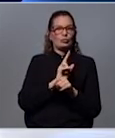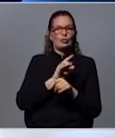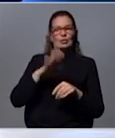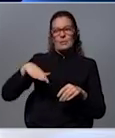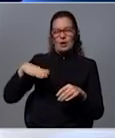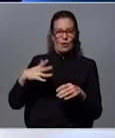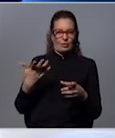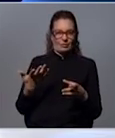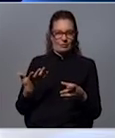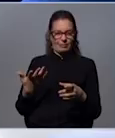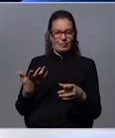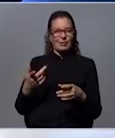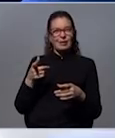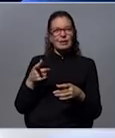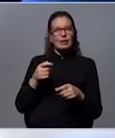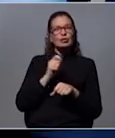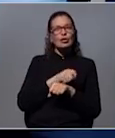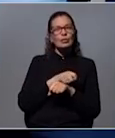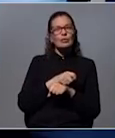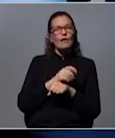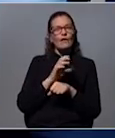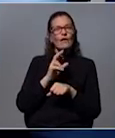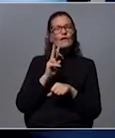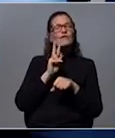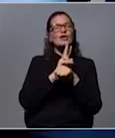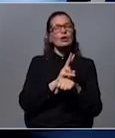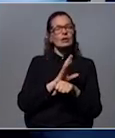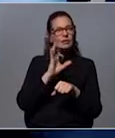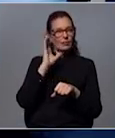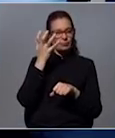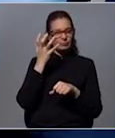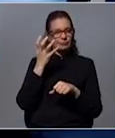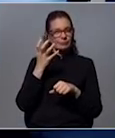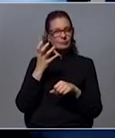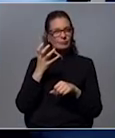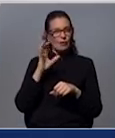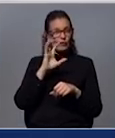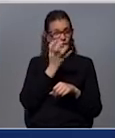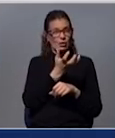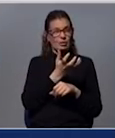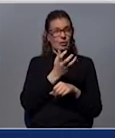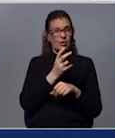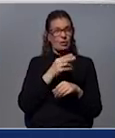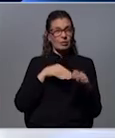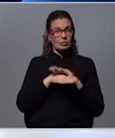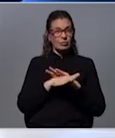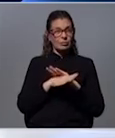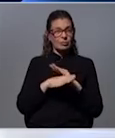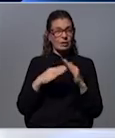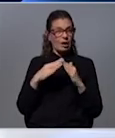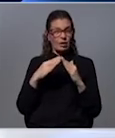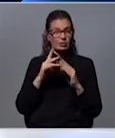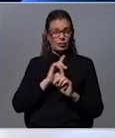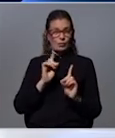cometiendo delito y el juez da la orden de violencia del control como hoy no se puede entrar las condiciones